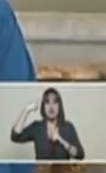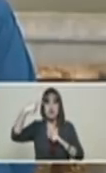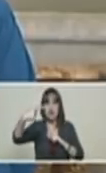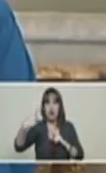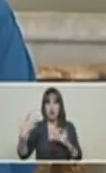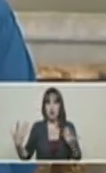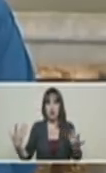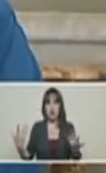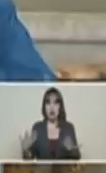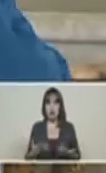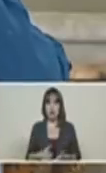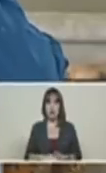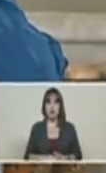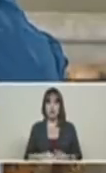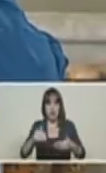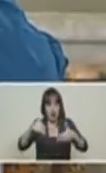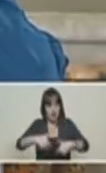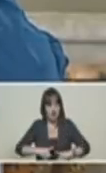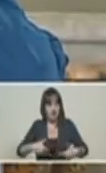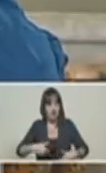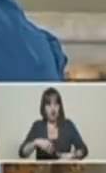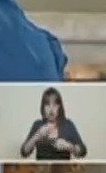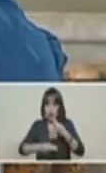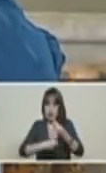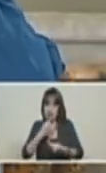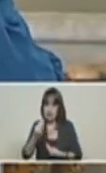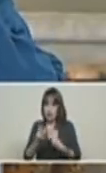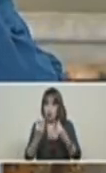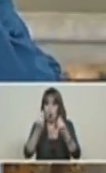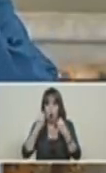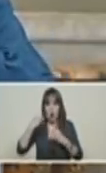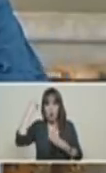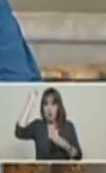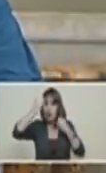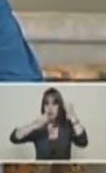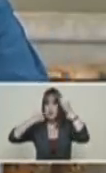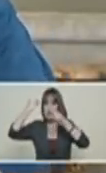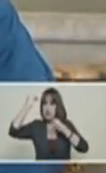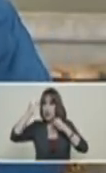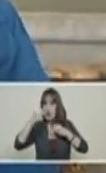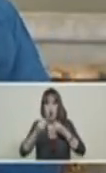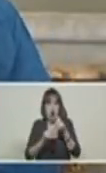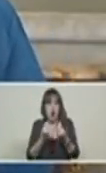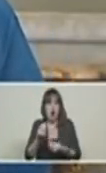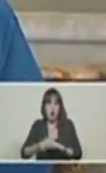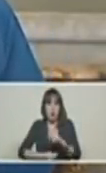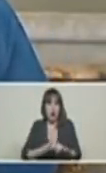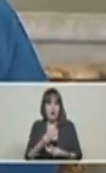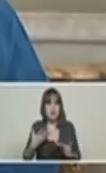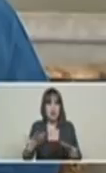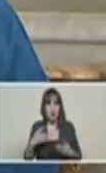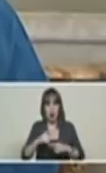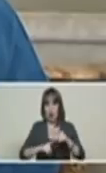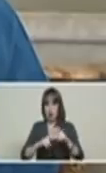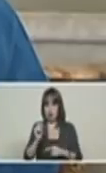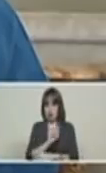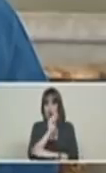que hacemos, de lo que es nuestro pensamiento, de lo que es nuestra acción para